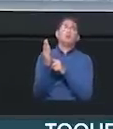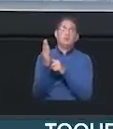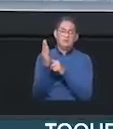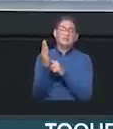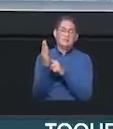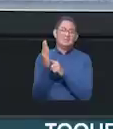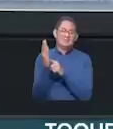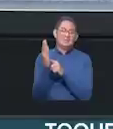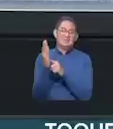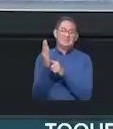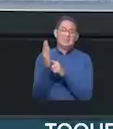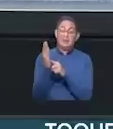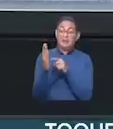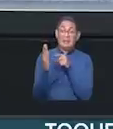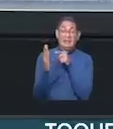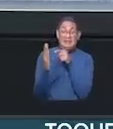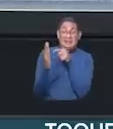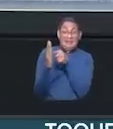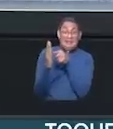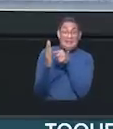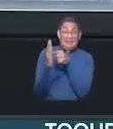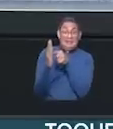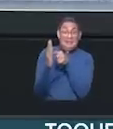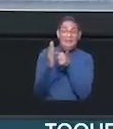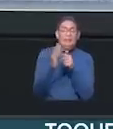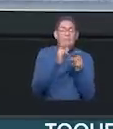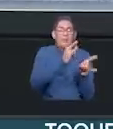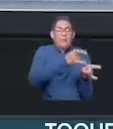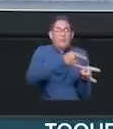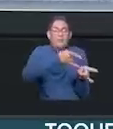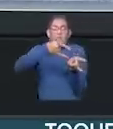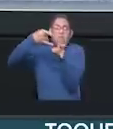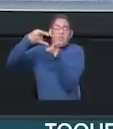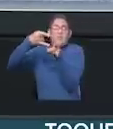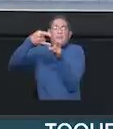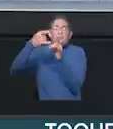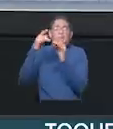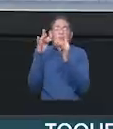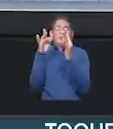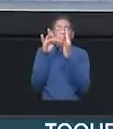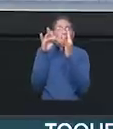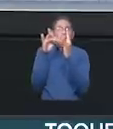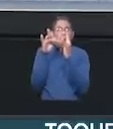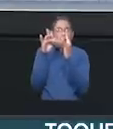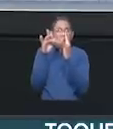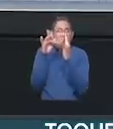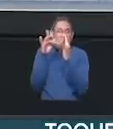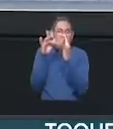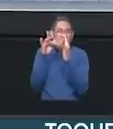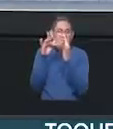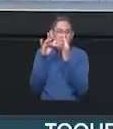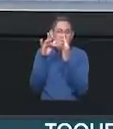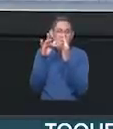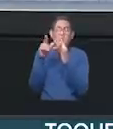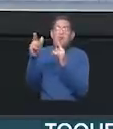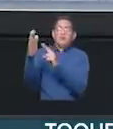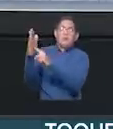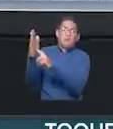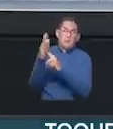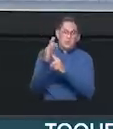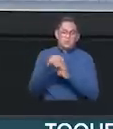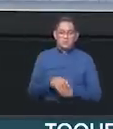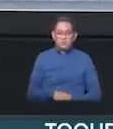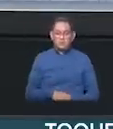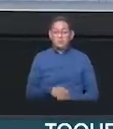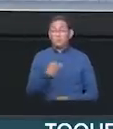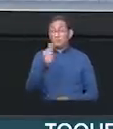debe ser su vida en la declaración jurada antes de su viaje además el pasajero a